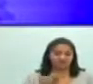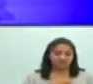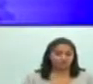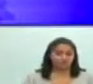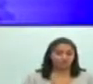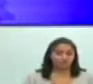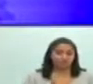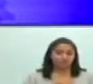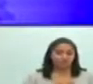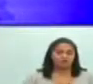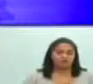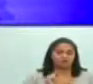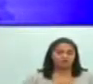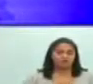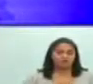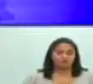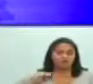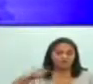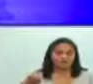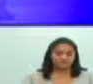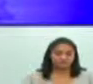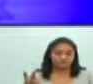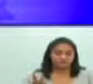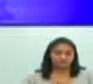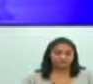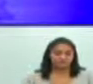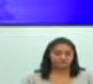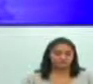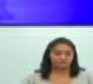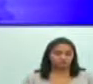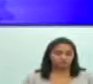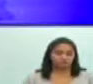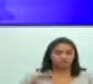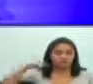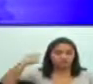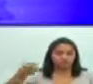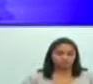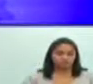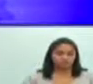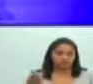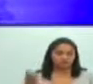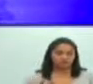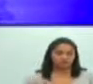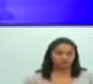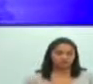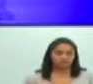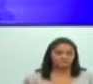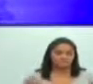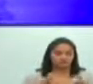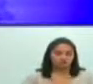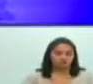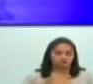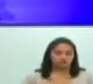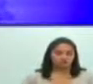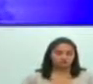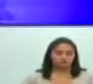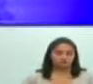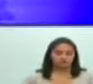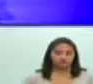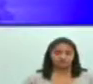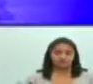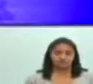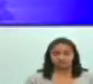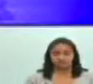pasado traerá 3 para completar la colección, evidentemente aparece en una enumeración, por lo tanto es un